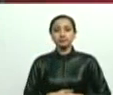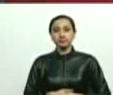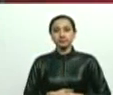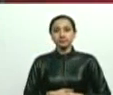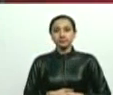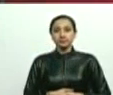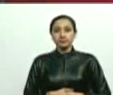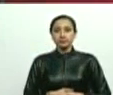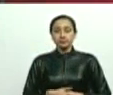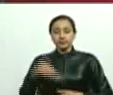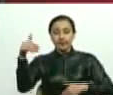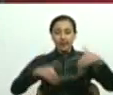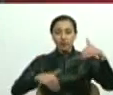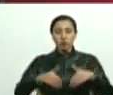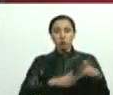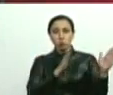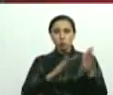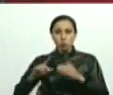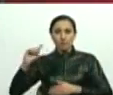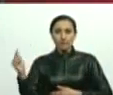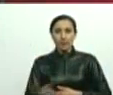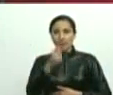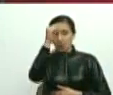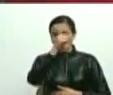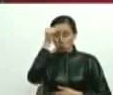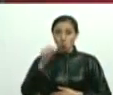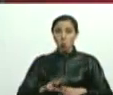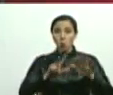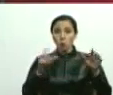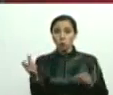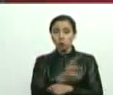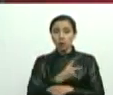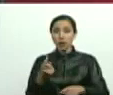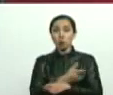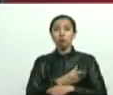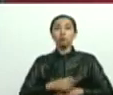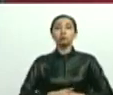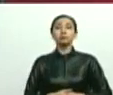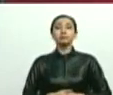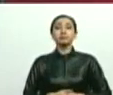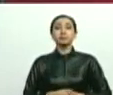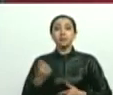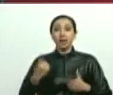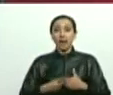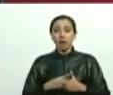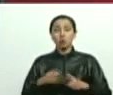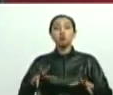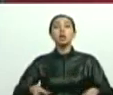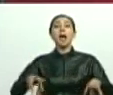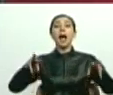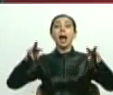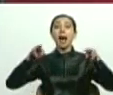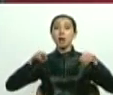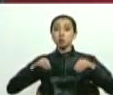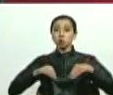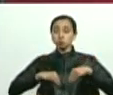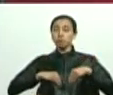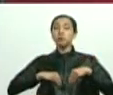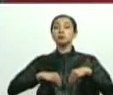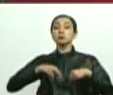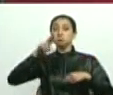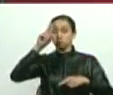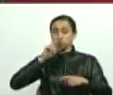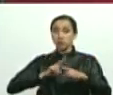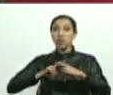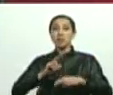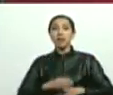las elecciones primarias abiertas del domingo 8 de agosto, debe asumirlo con dignidad,